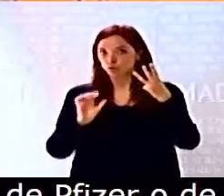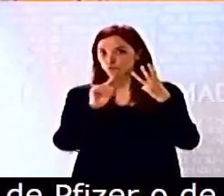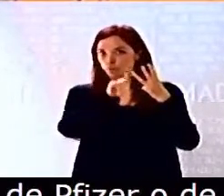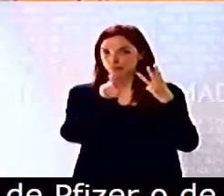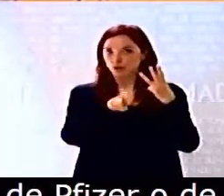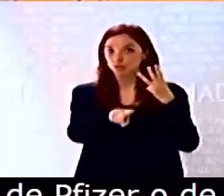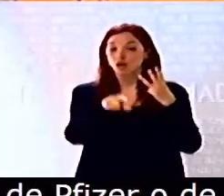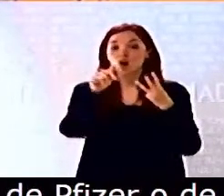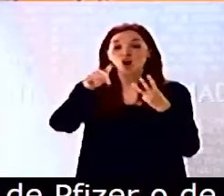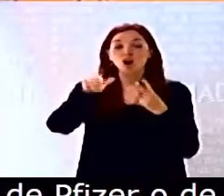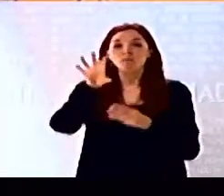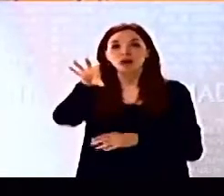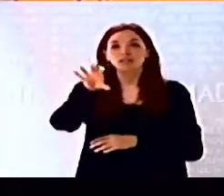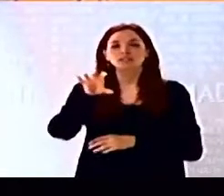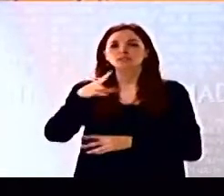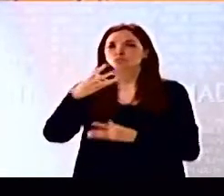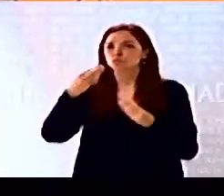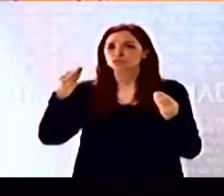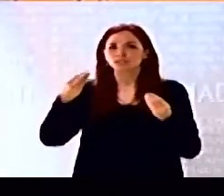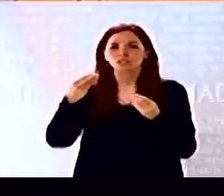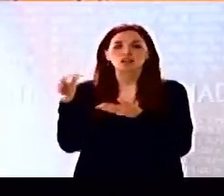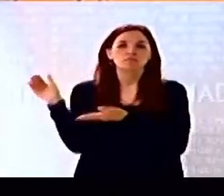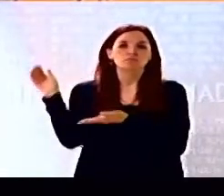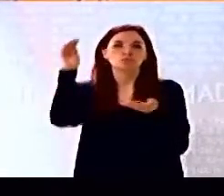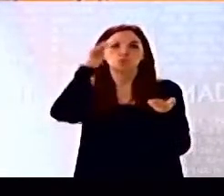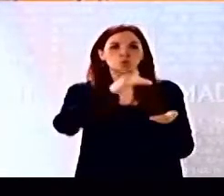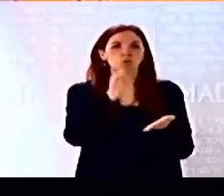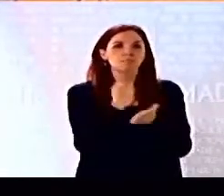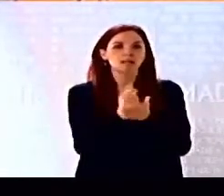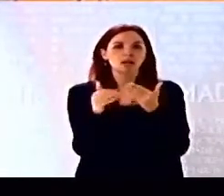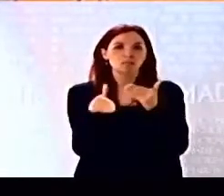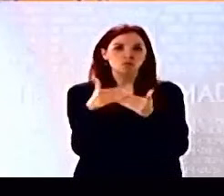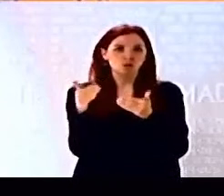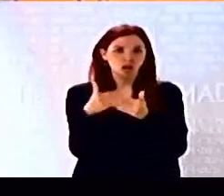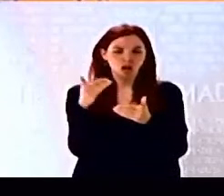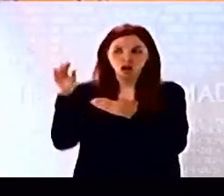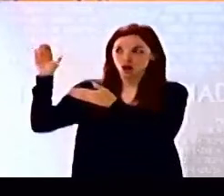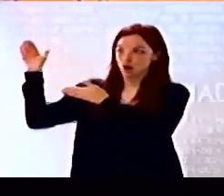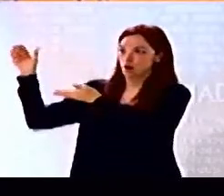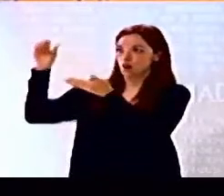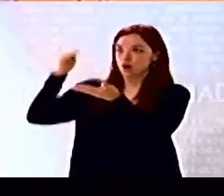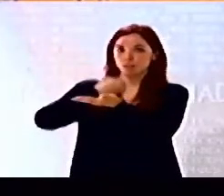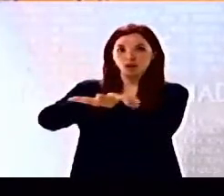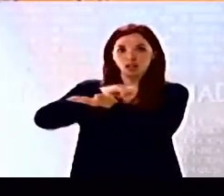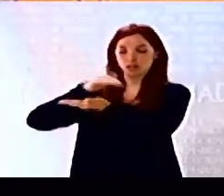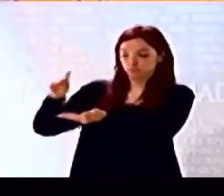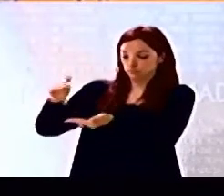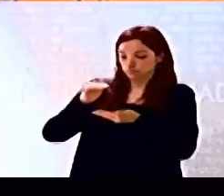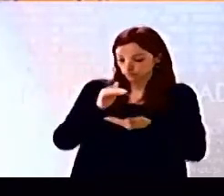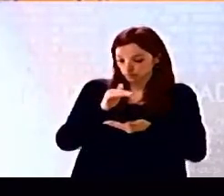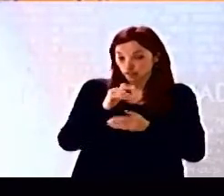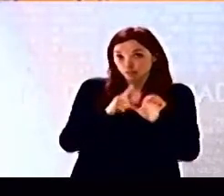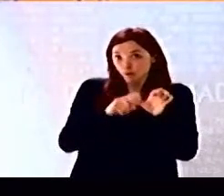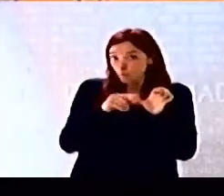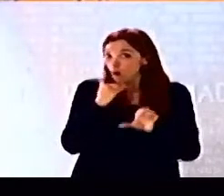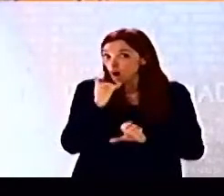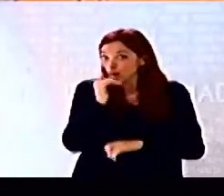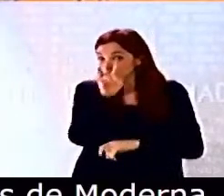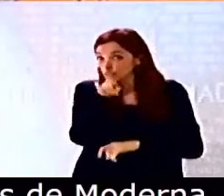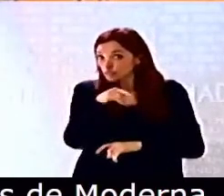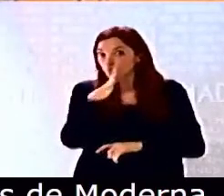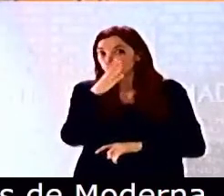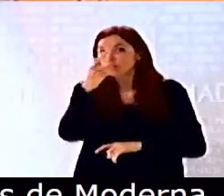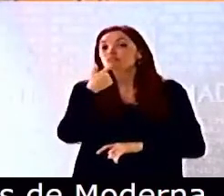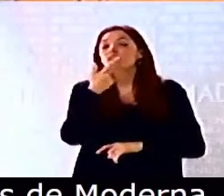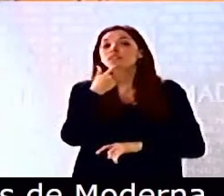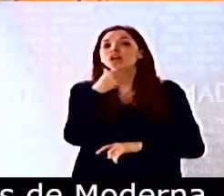a nuestro país 328.000 dosis de Moderna. ¿Va a llegar alguna de esas a Extremadura? Como dijimos a principios de semana que llegaban